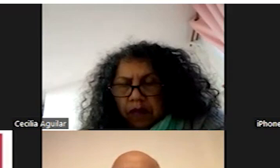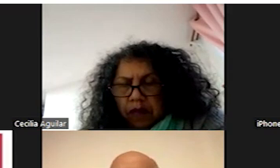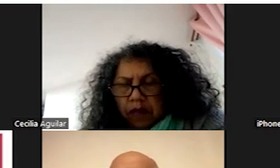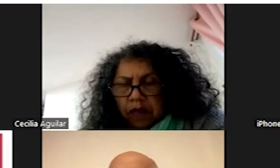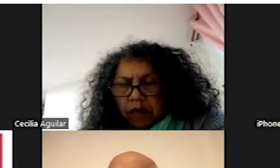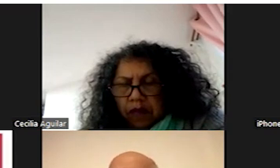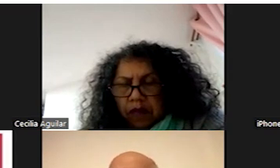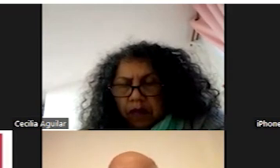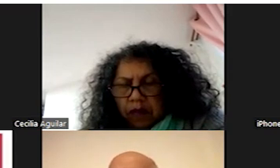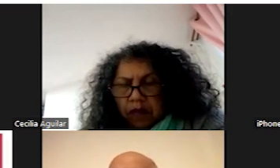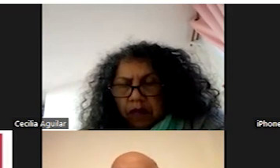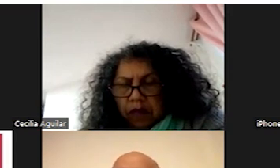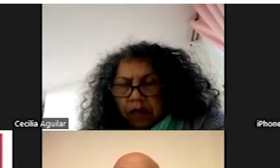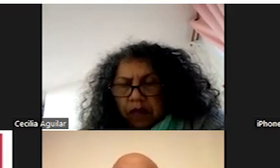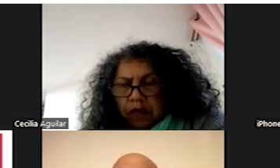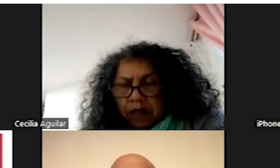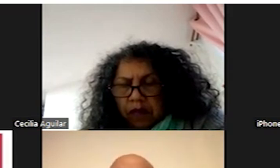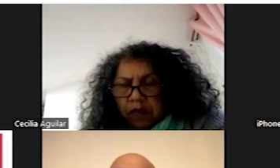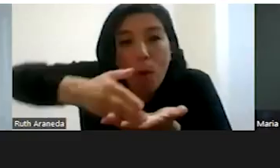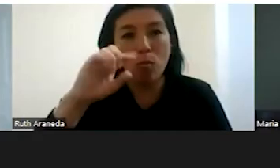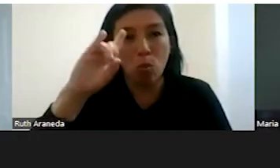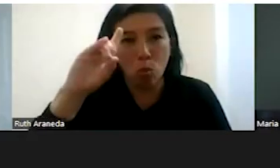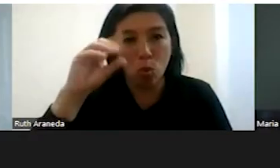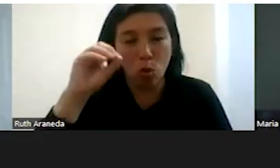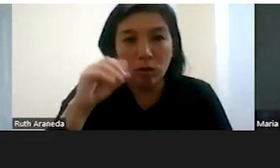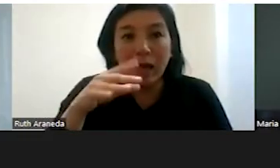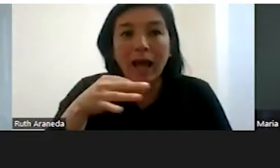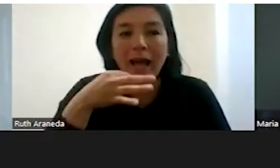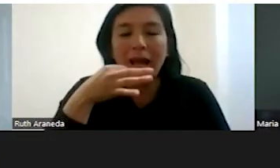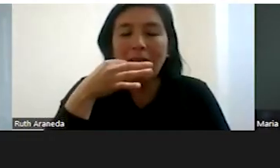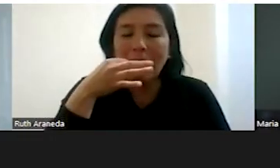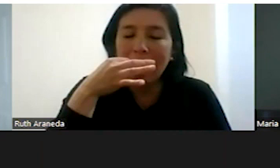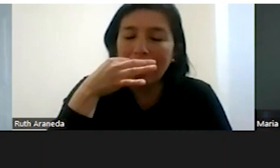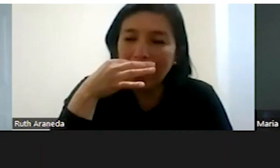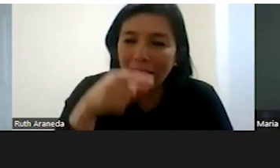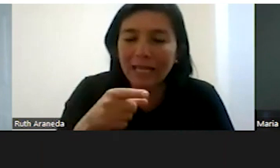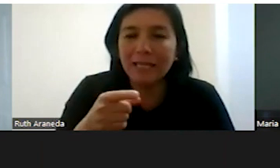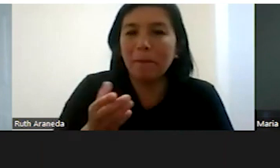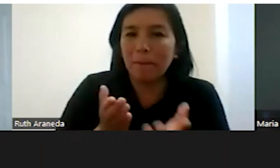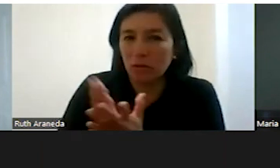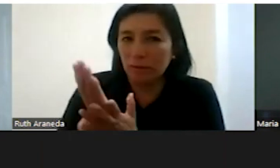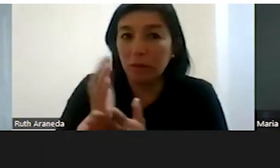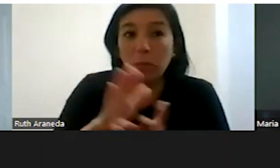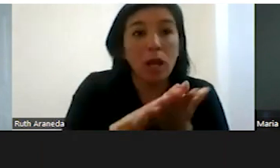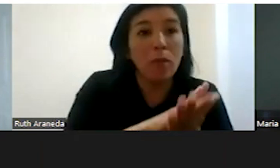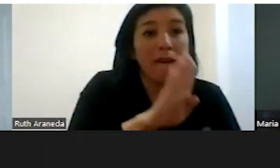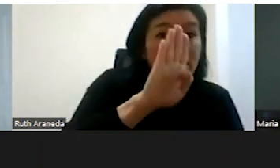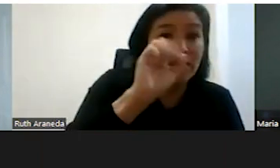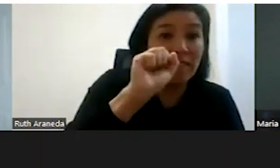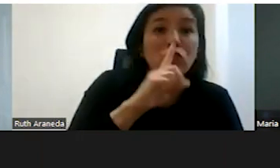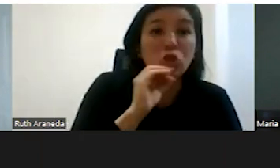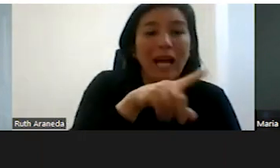papúa en general. Lo que pasa es que ahí se definió, así como Bato se define por un sitio tipo en Quintero, que existe todavía